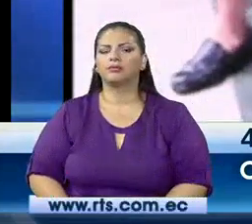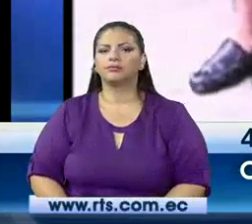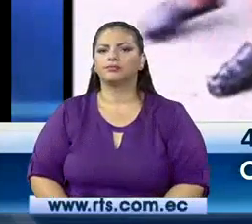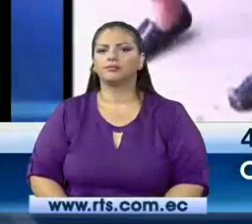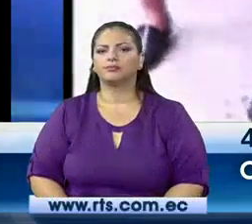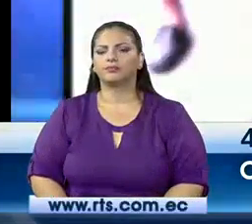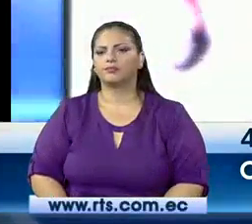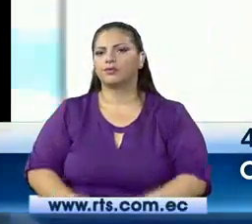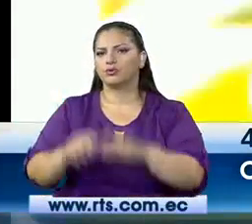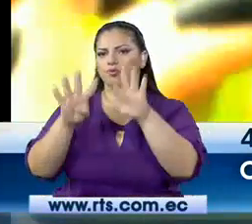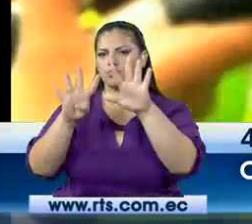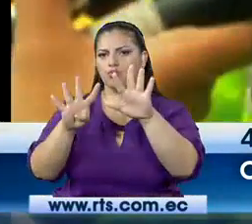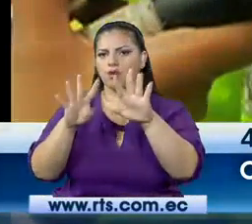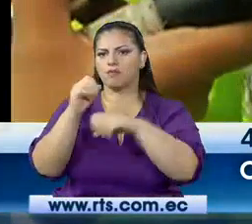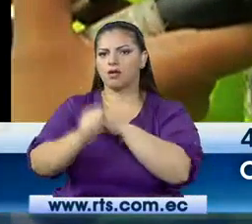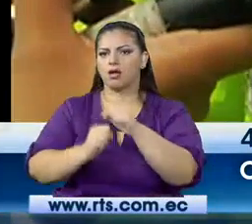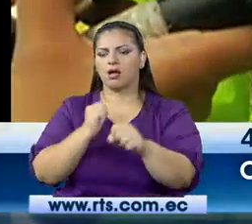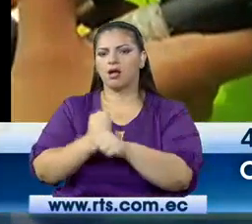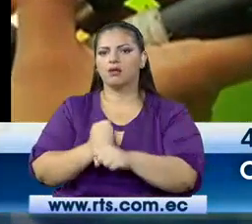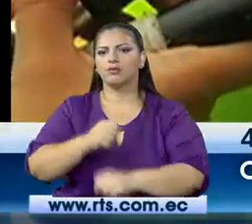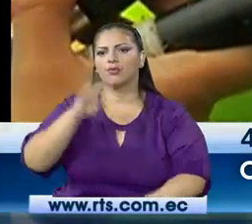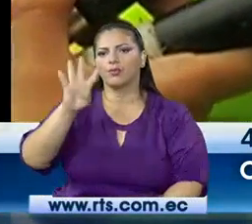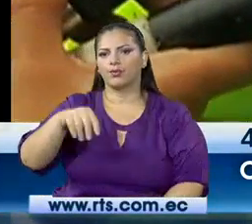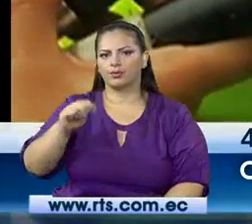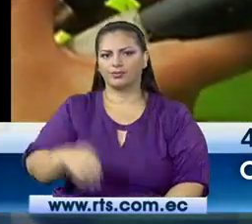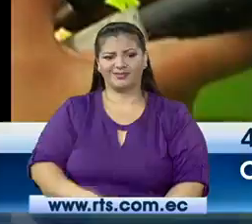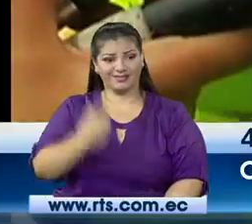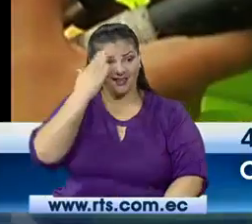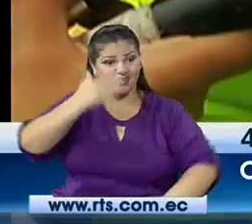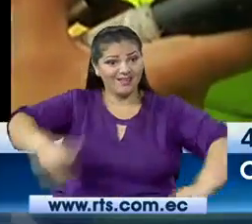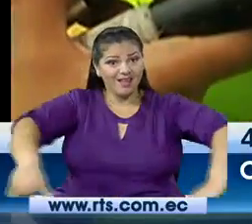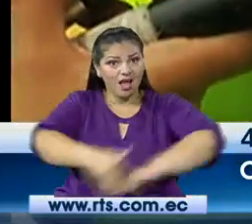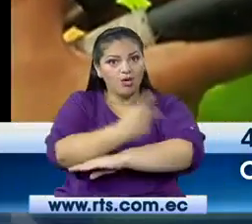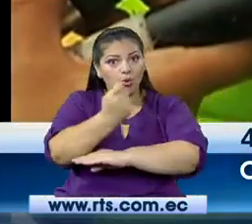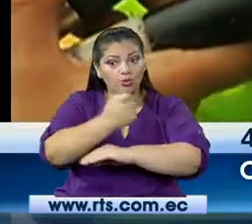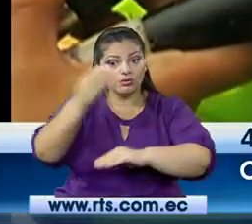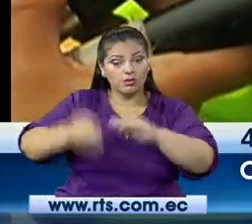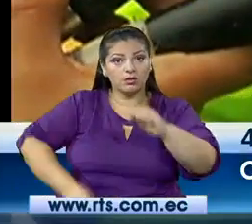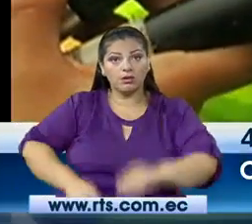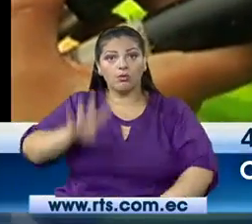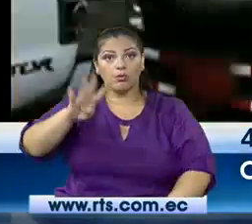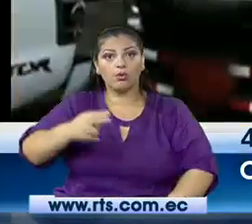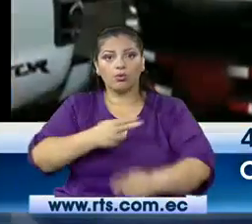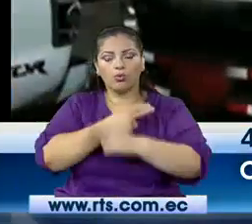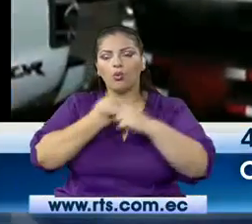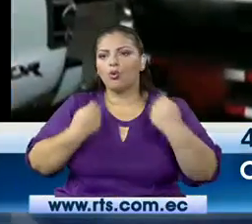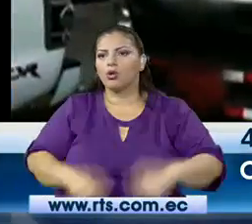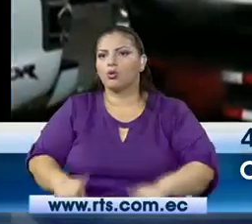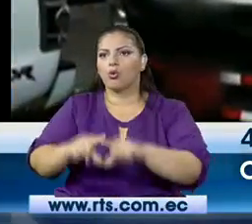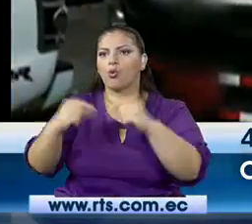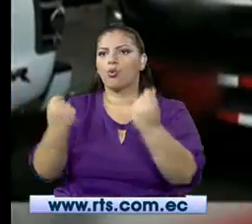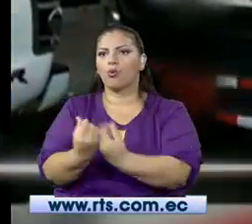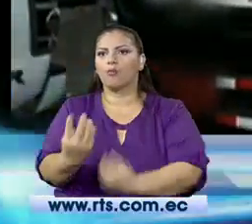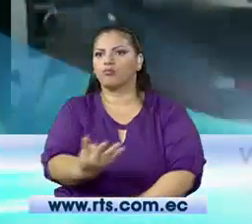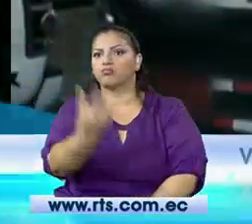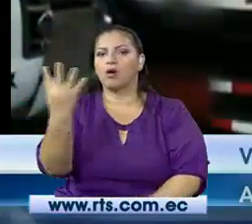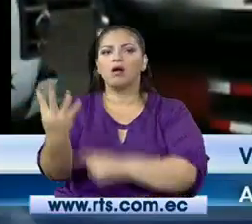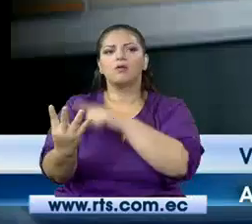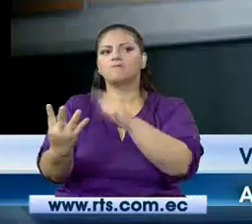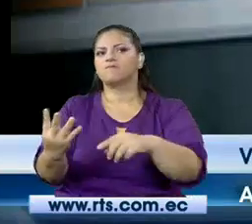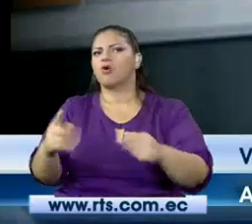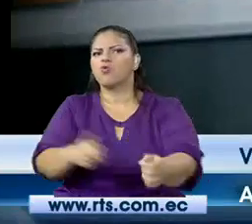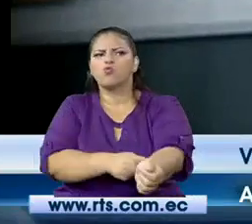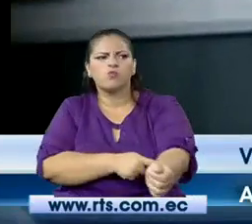serían 9 años, 4 meses. Todo ese sector de la 4 de noviembre y 11 se dedicaban al robo tanto de los carros despachadores de diferentes